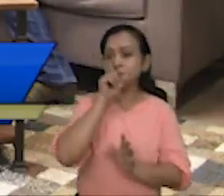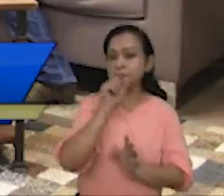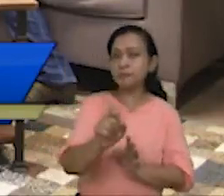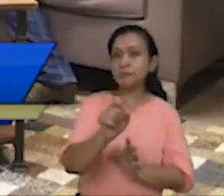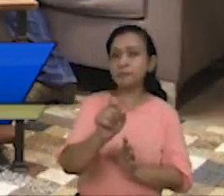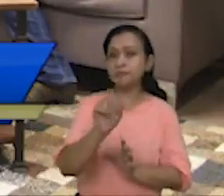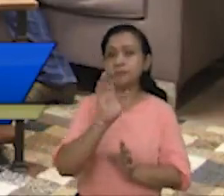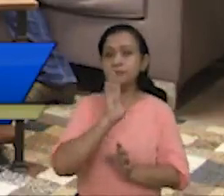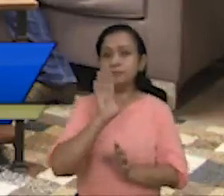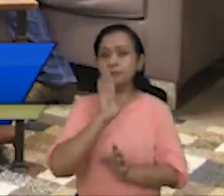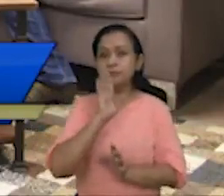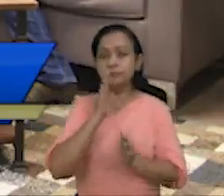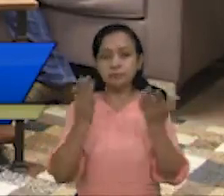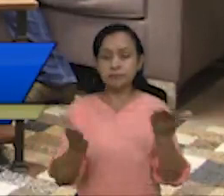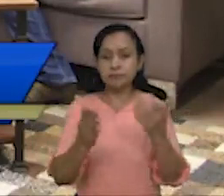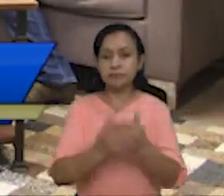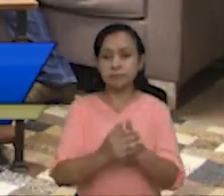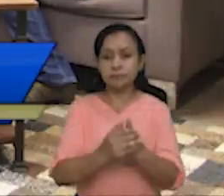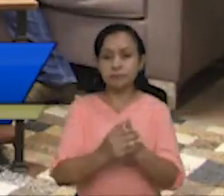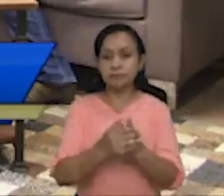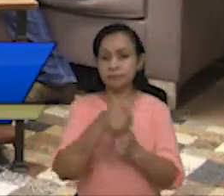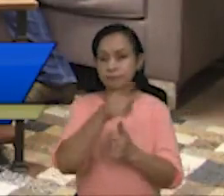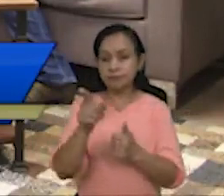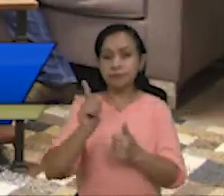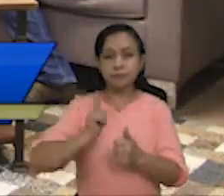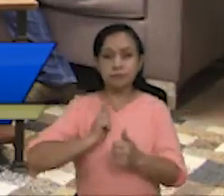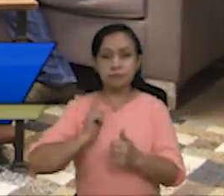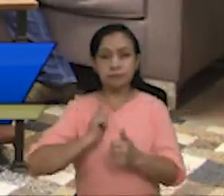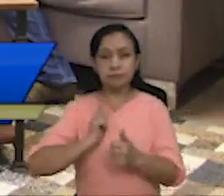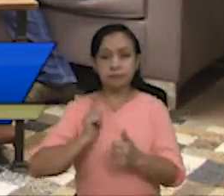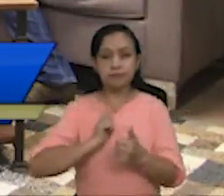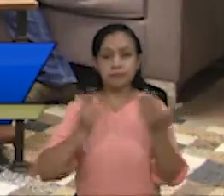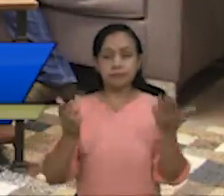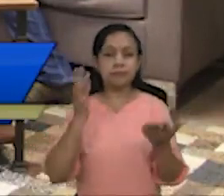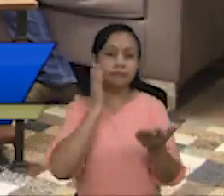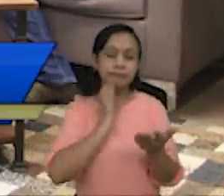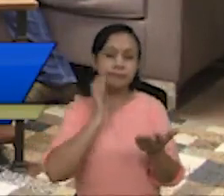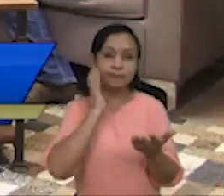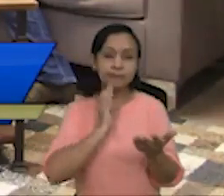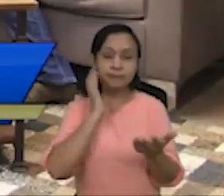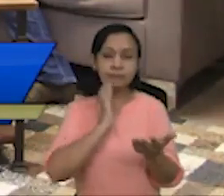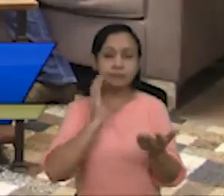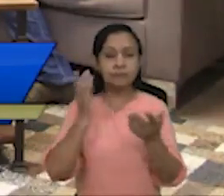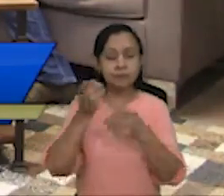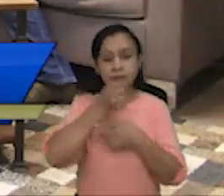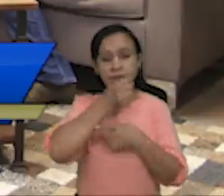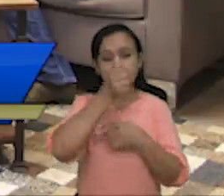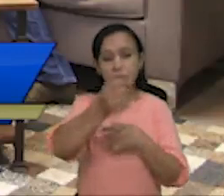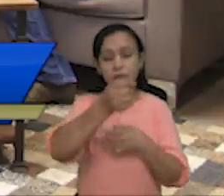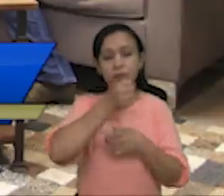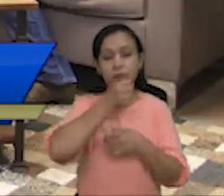que me hablaran un poco sobre ustedes, que tienen bastante experiencia en el reporteo, en las